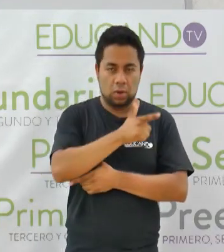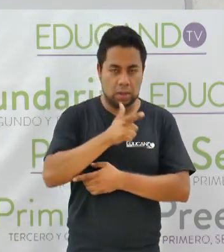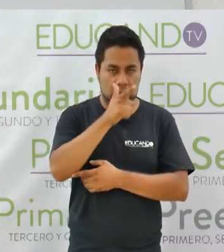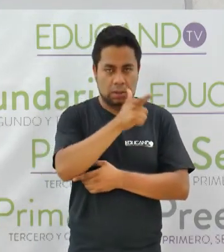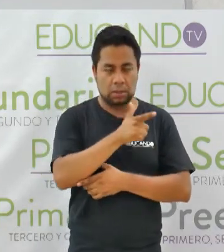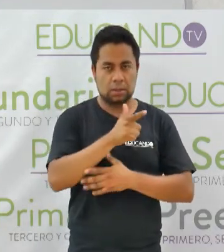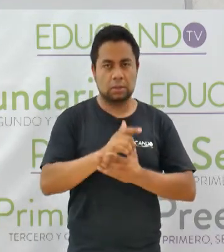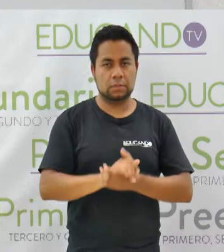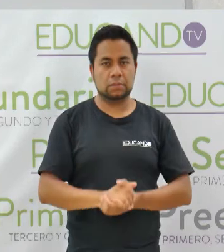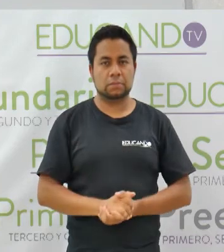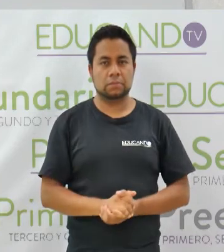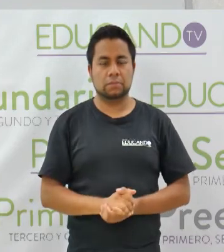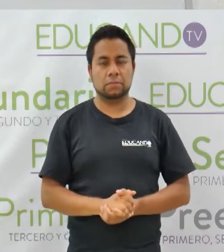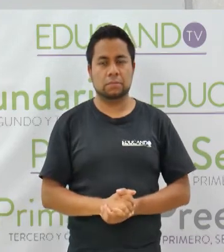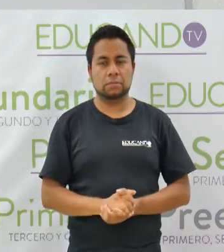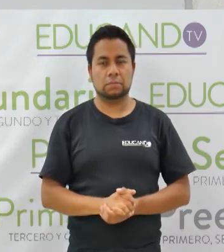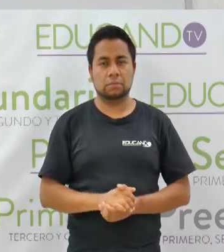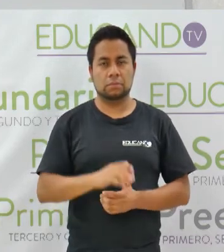bien,